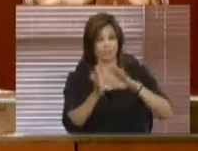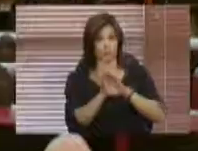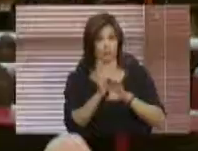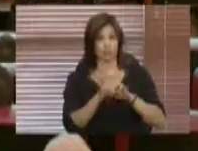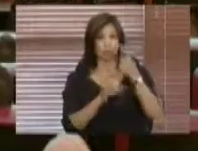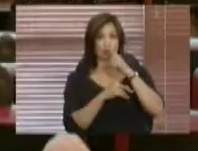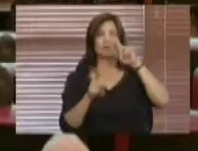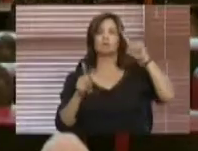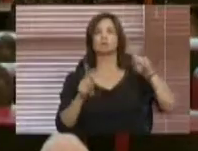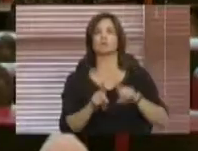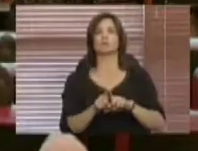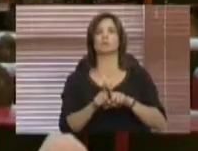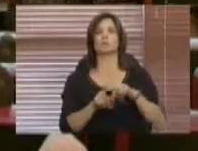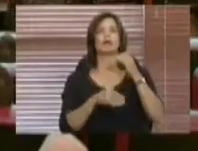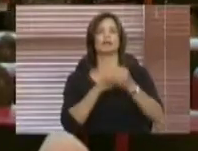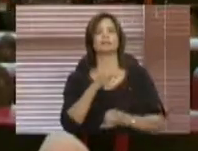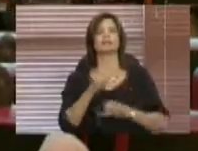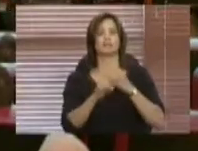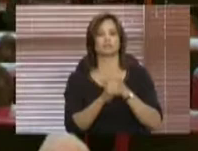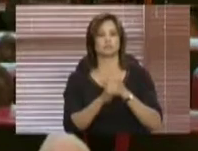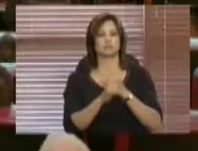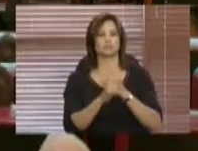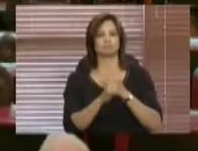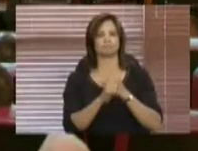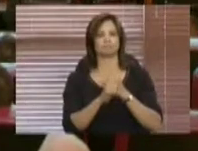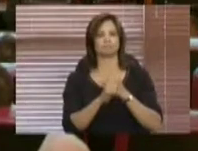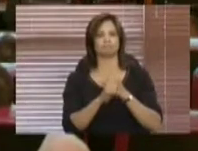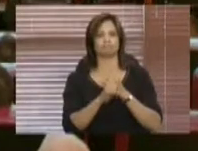los acuerdos internacionales.